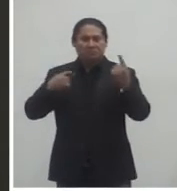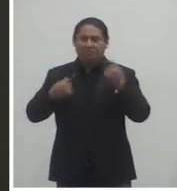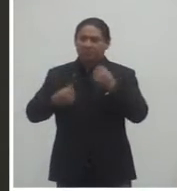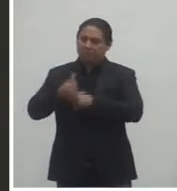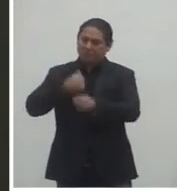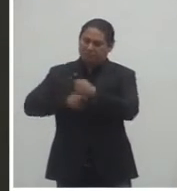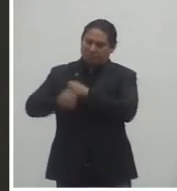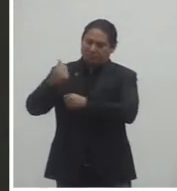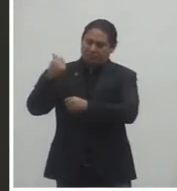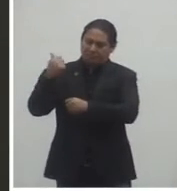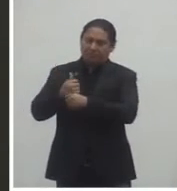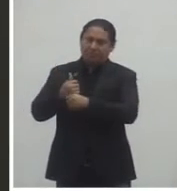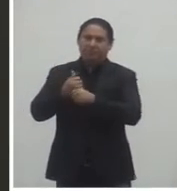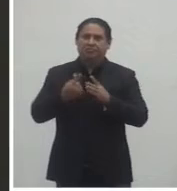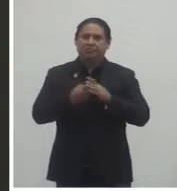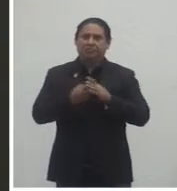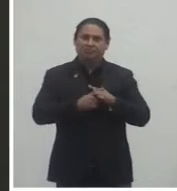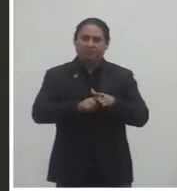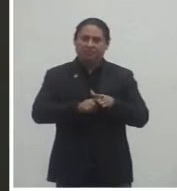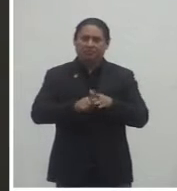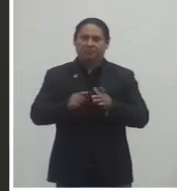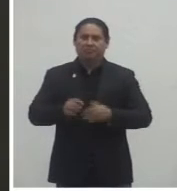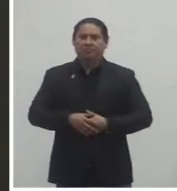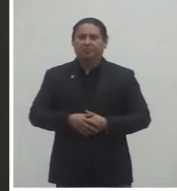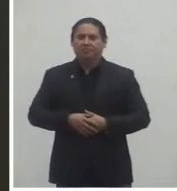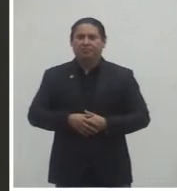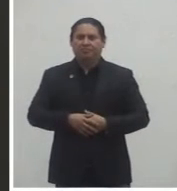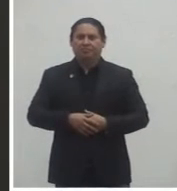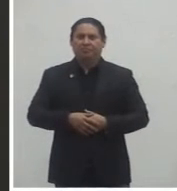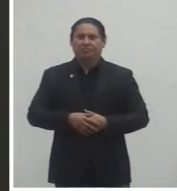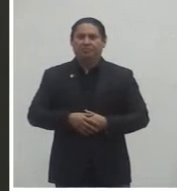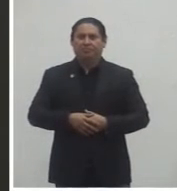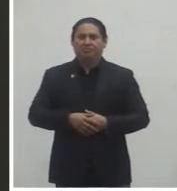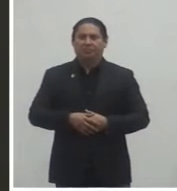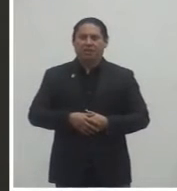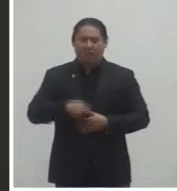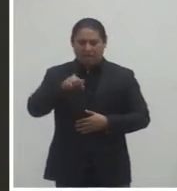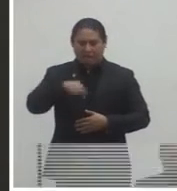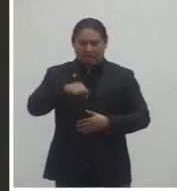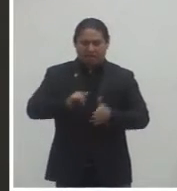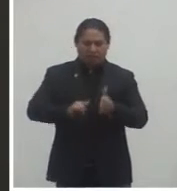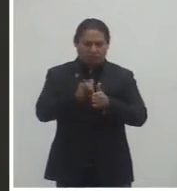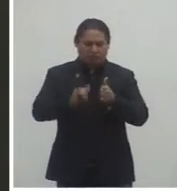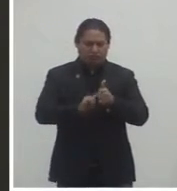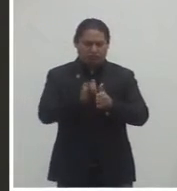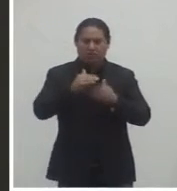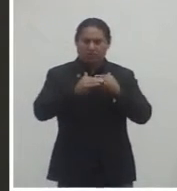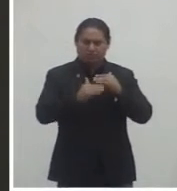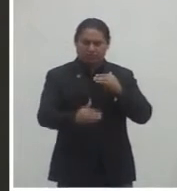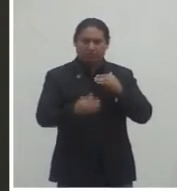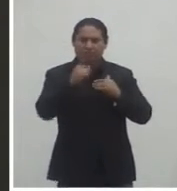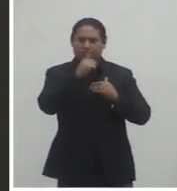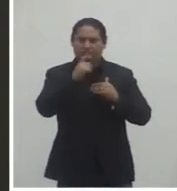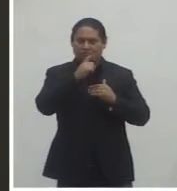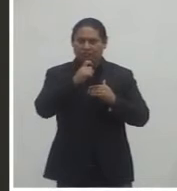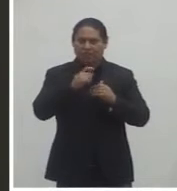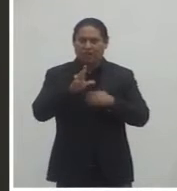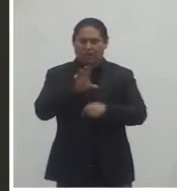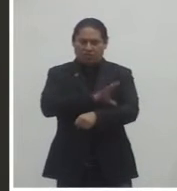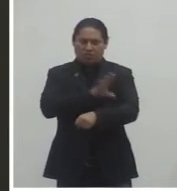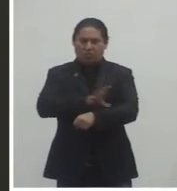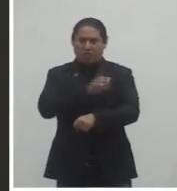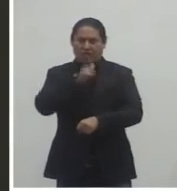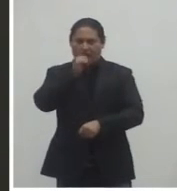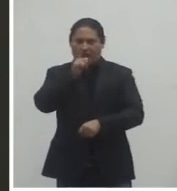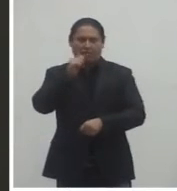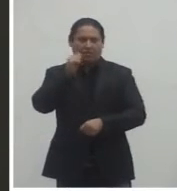años empezaba la construcción de las grandes centrales hidroeléctricas. Chiapas